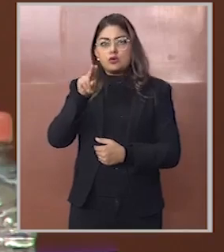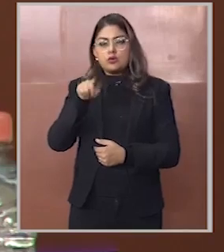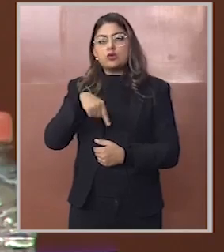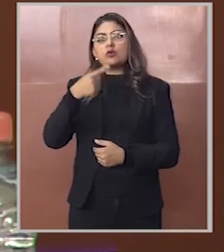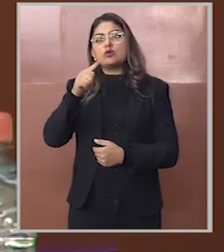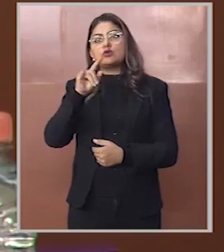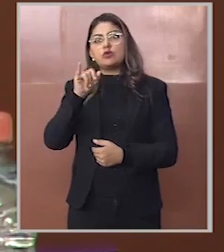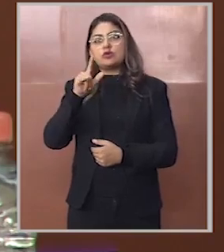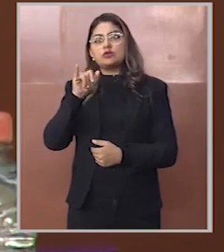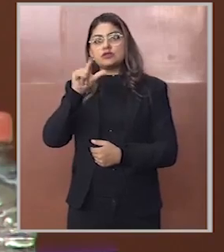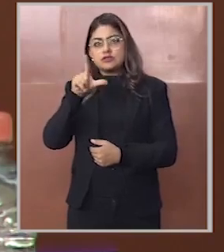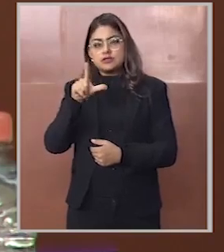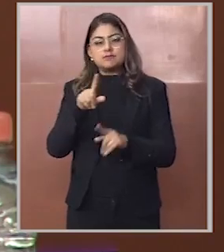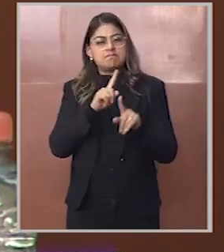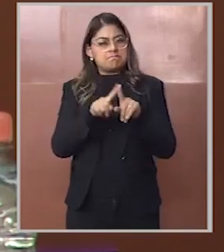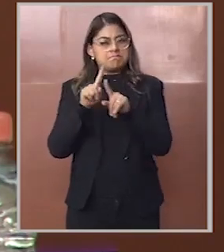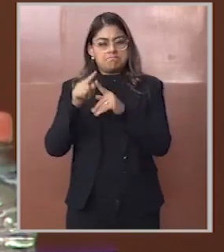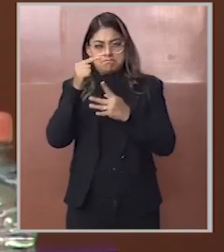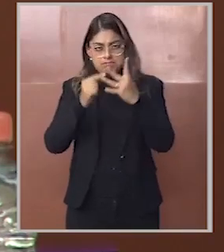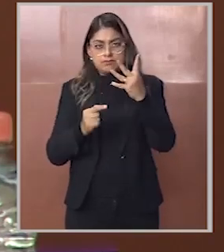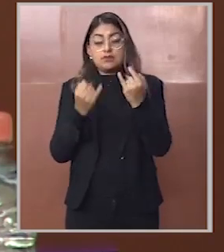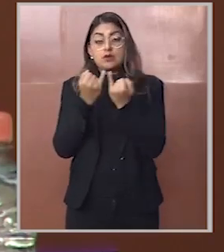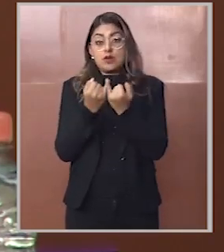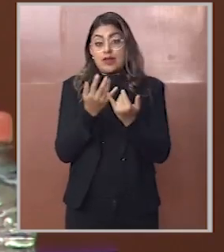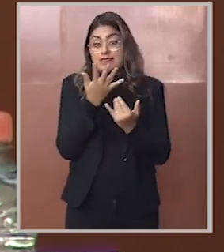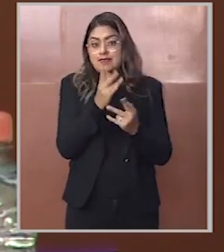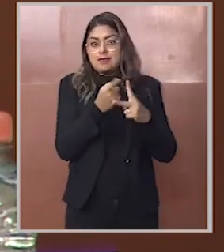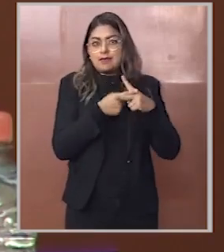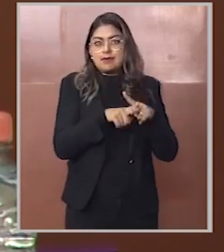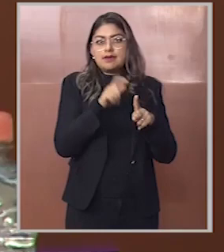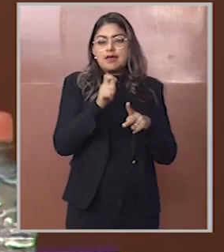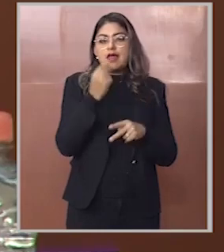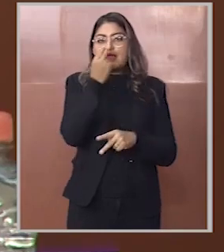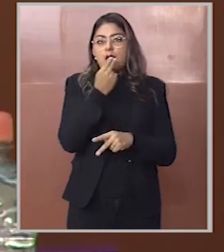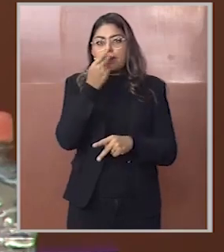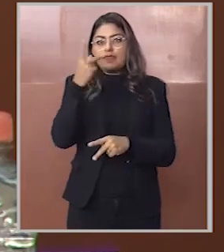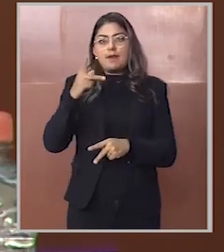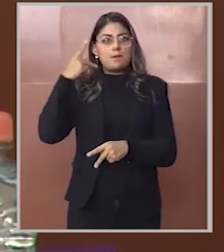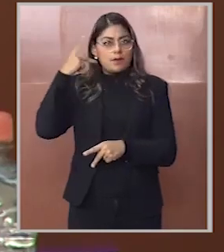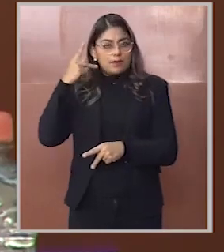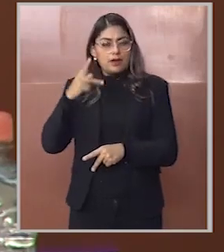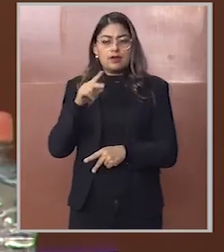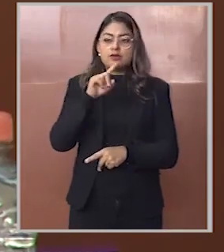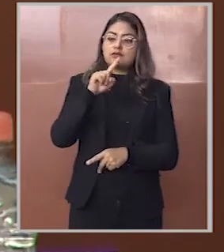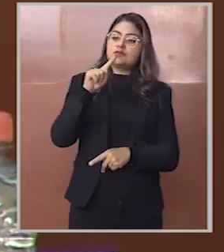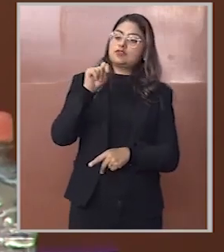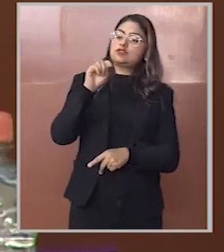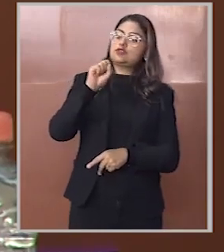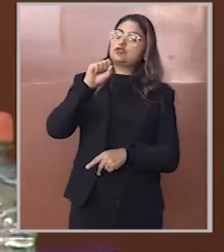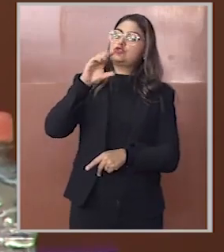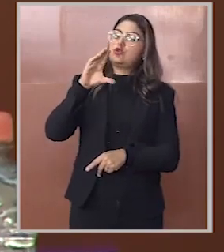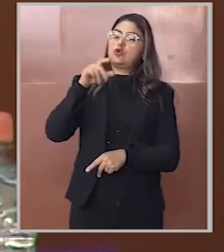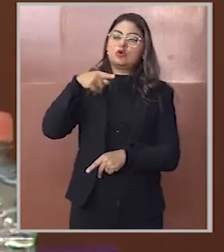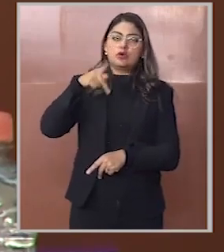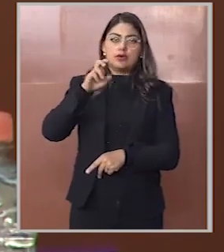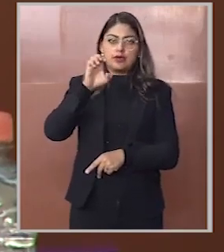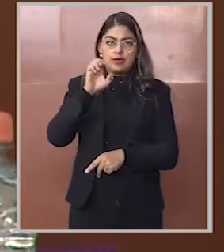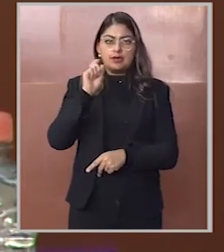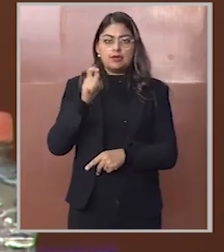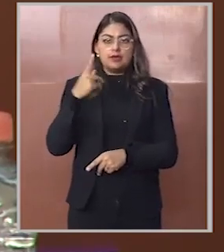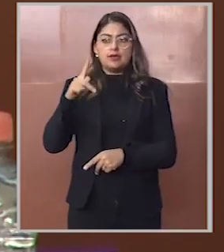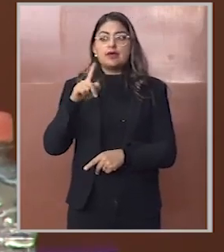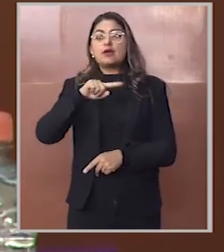fueron el nahuat del centro de Puebla el soque el wixarica el zapoteco variante de itse variante del